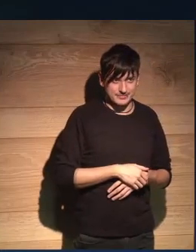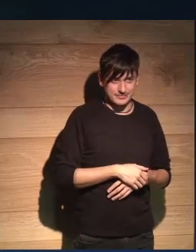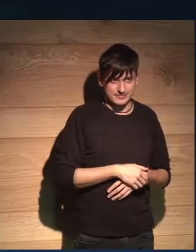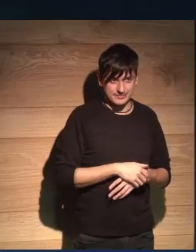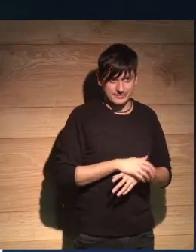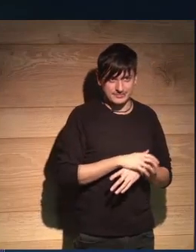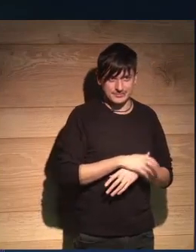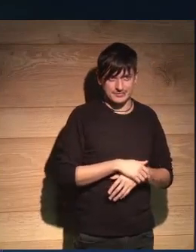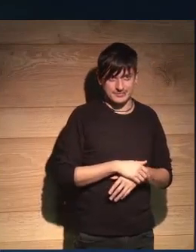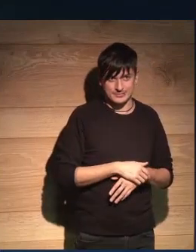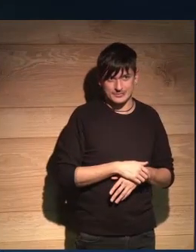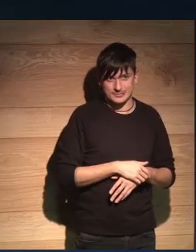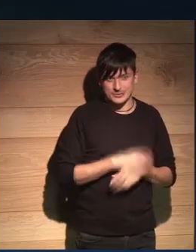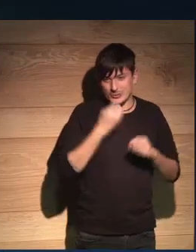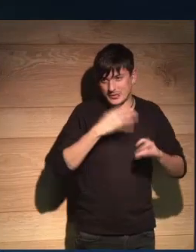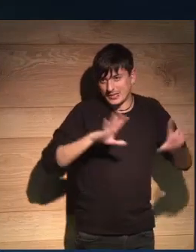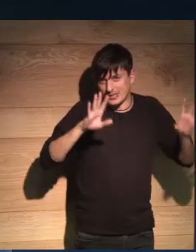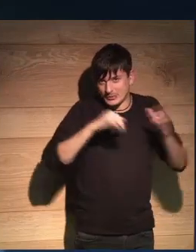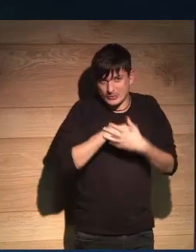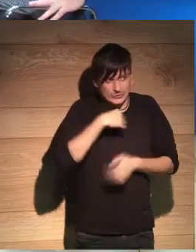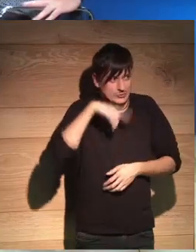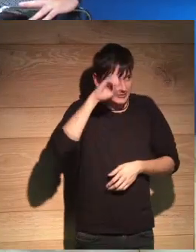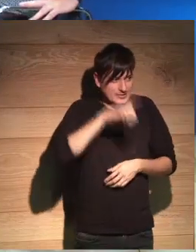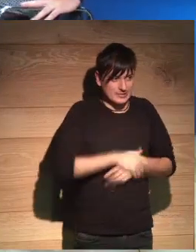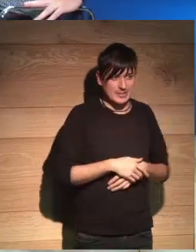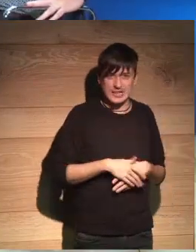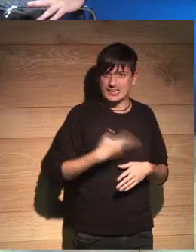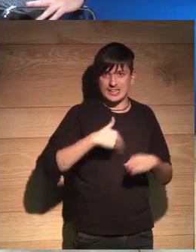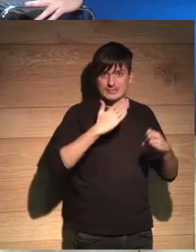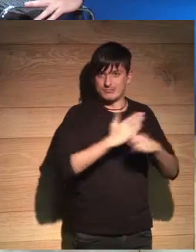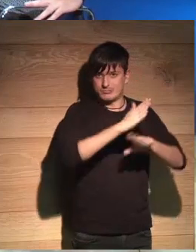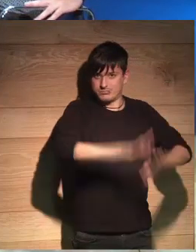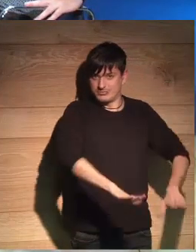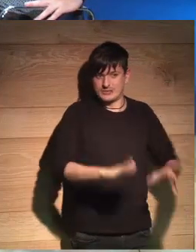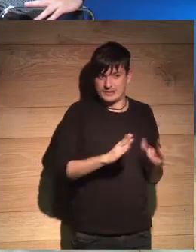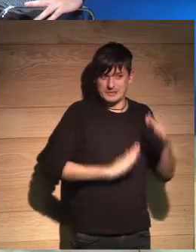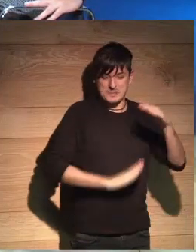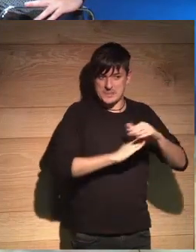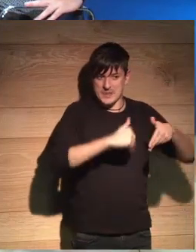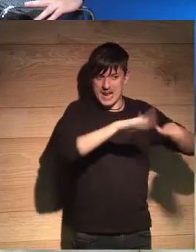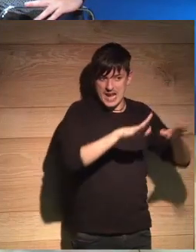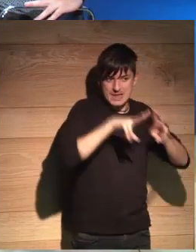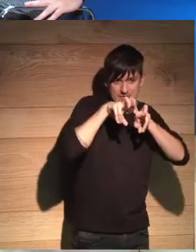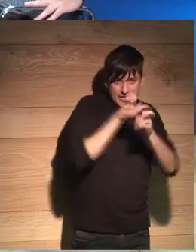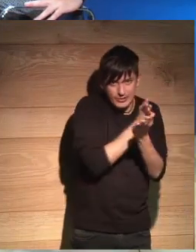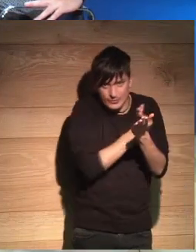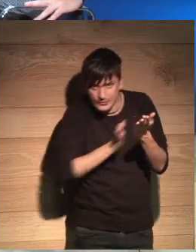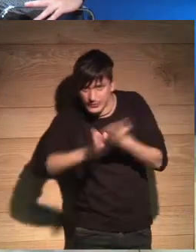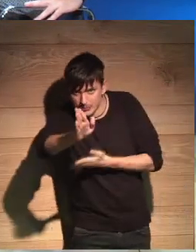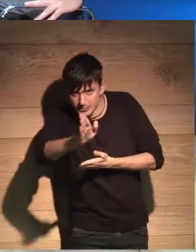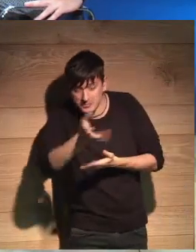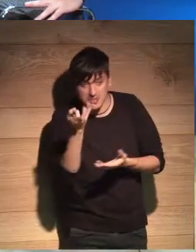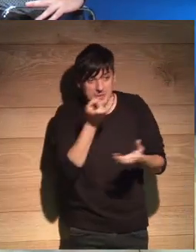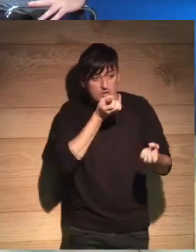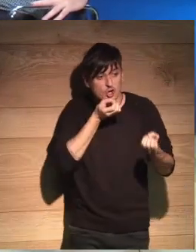lo vas a regular. Bueno, o bien, nunca se sabe. Y tuvimos que parar. Tuvimos que parar y tirar la investigación por otro sitio, que es de lo que hablábamos. Y hay que